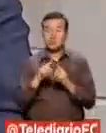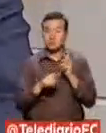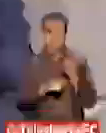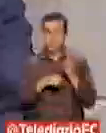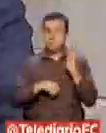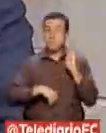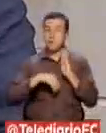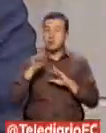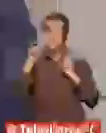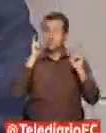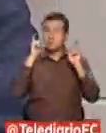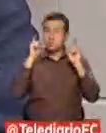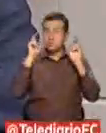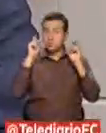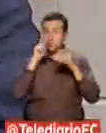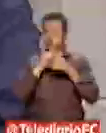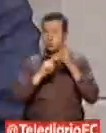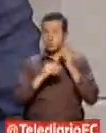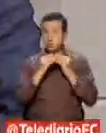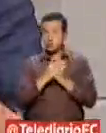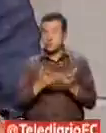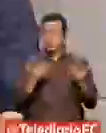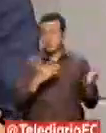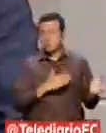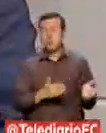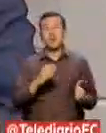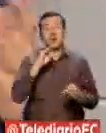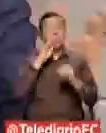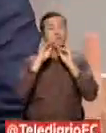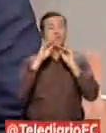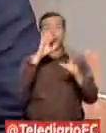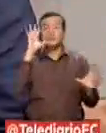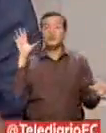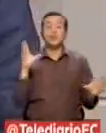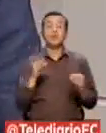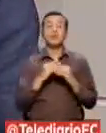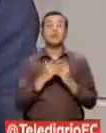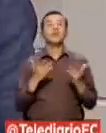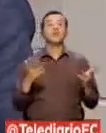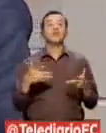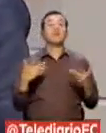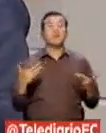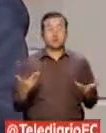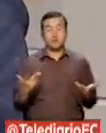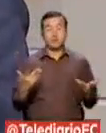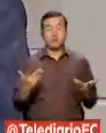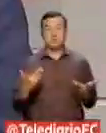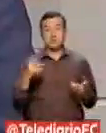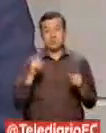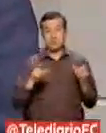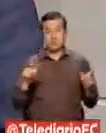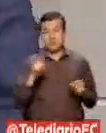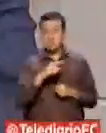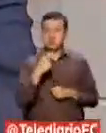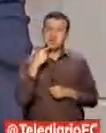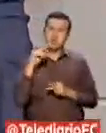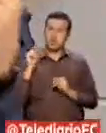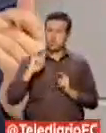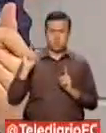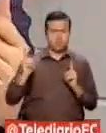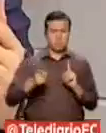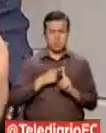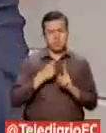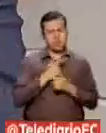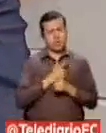mayor control sobre sus contenidos, y nuevamente allí se expresa el punto de vista de quienes aducen que no, que primero está